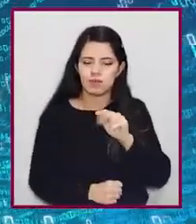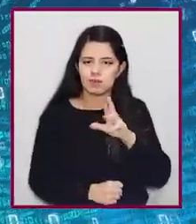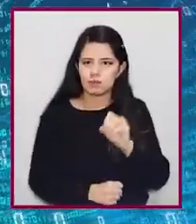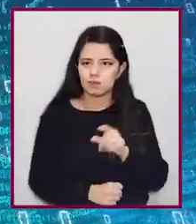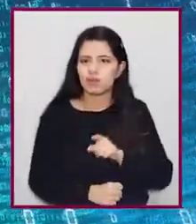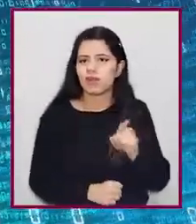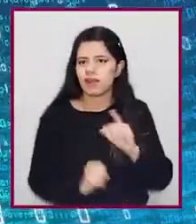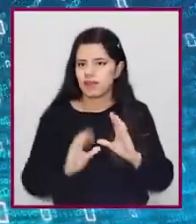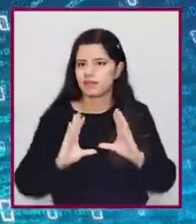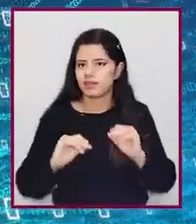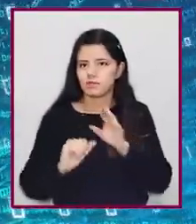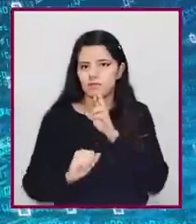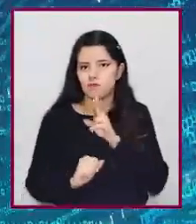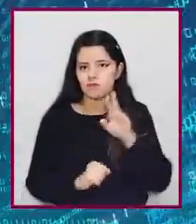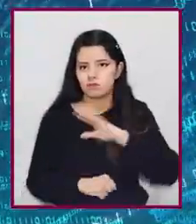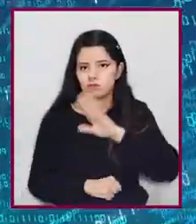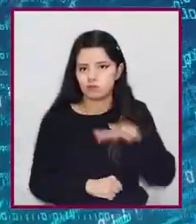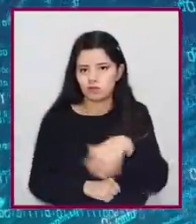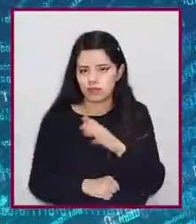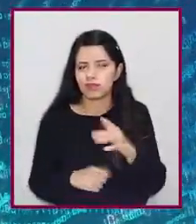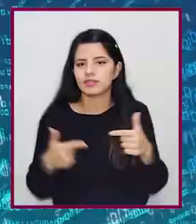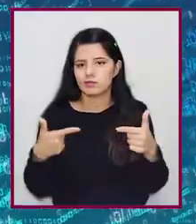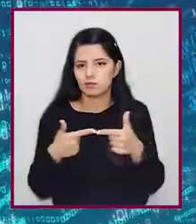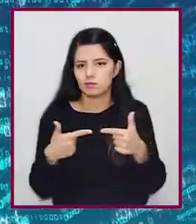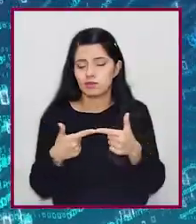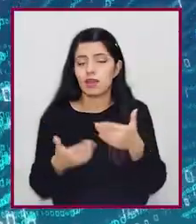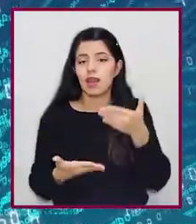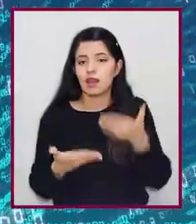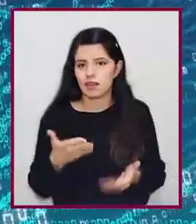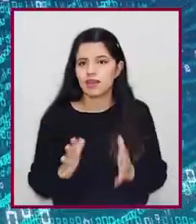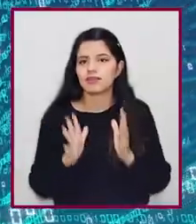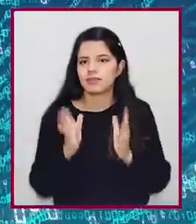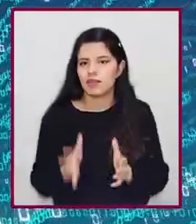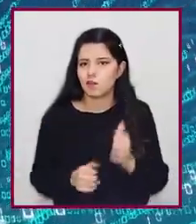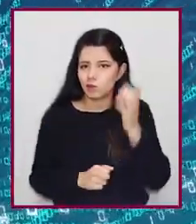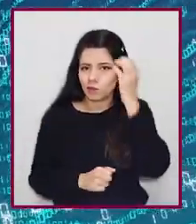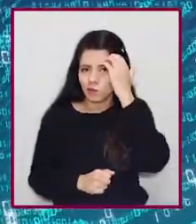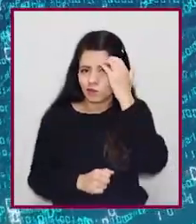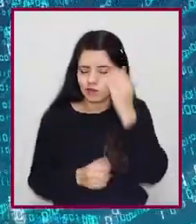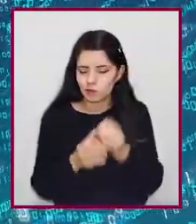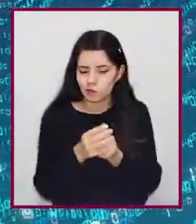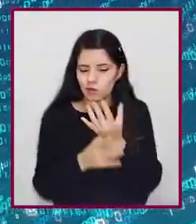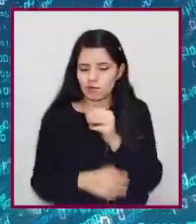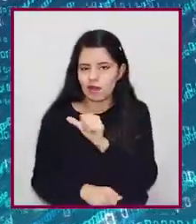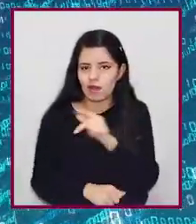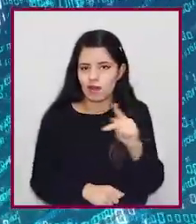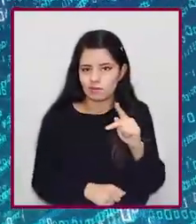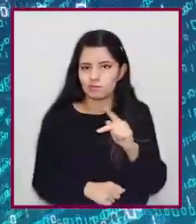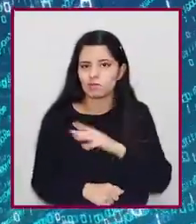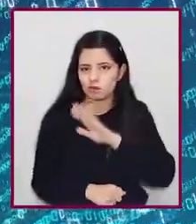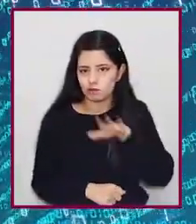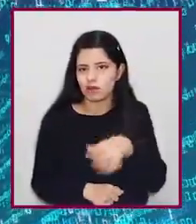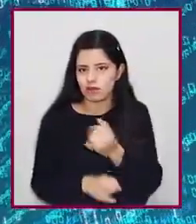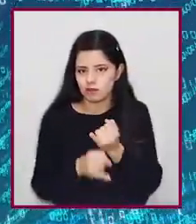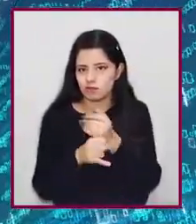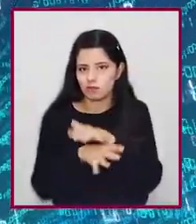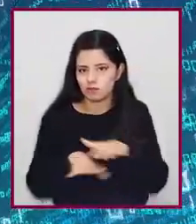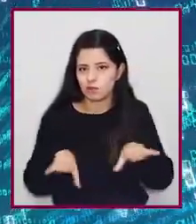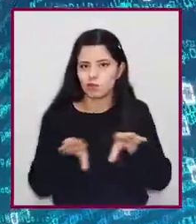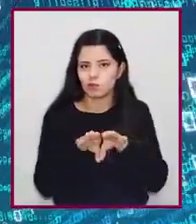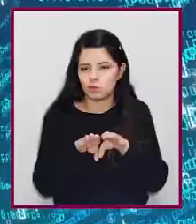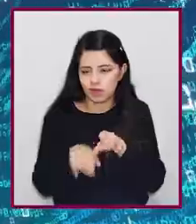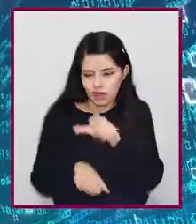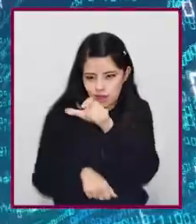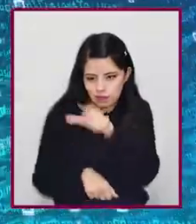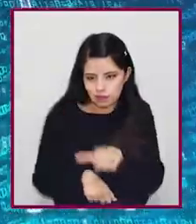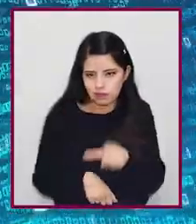enseñarnos a lograr mejores búsquedas en Google. Y ahora ya conocemos una nueva app para poder buscar información a partir del escaneo